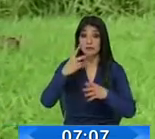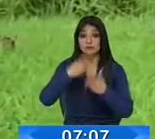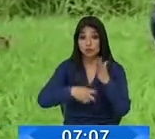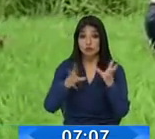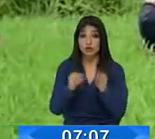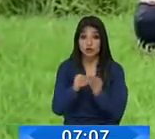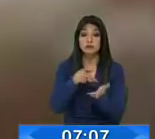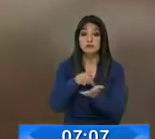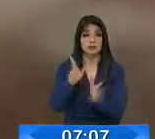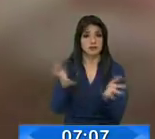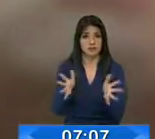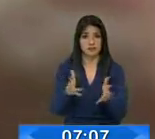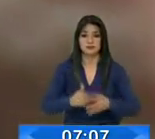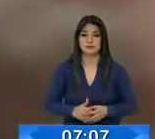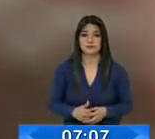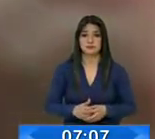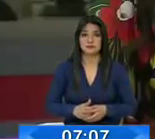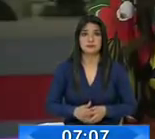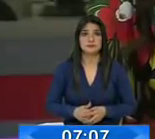pudieron cumplir.